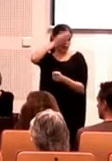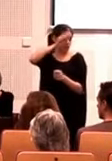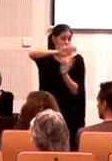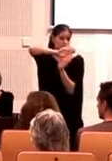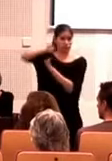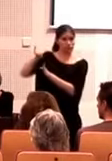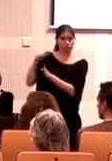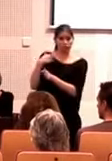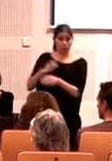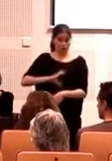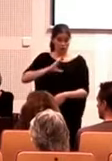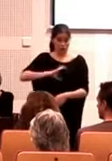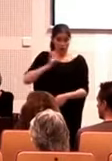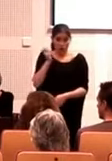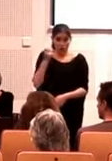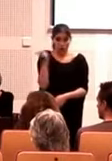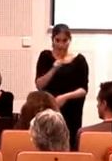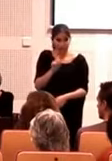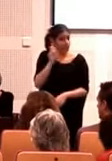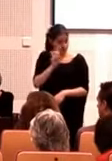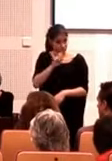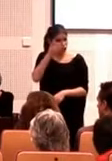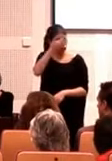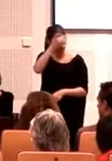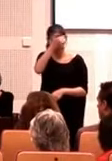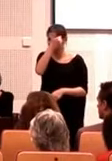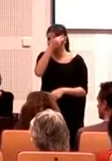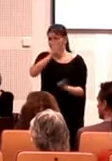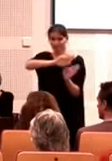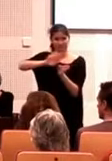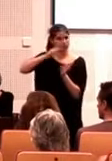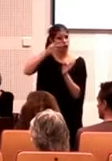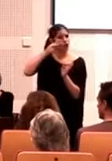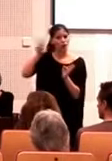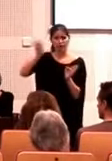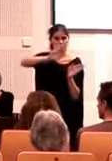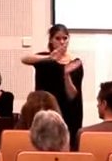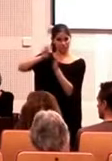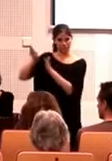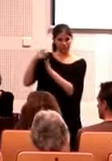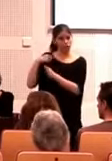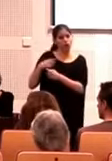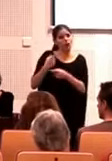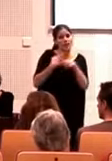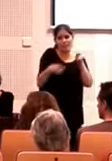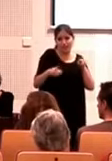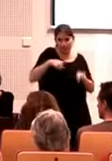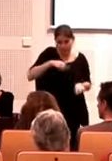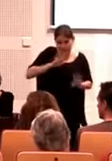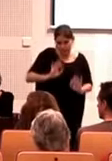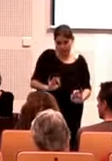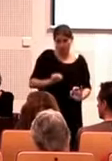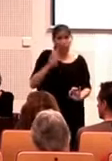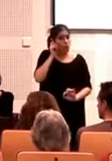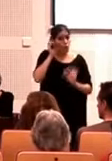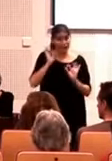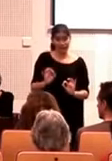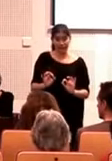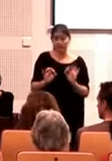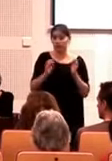autoestima no servía para nada. Entonces yo dije, bueno, no, esas eran así, pero yo soy de otra manera. Y entonces yo dije, lo